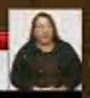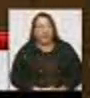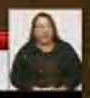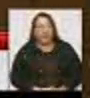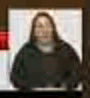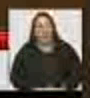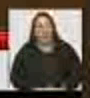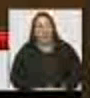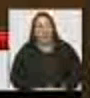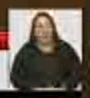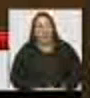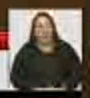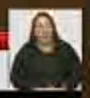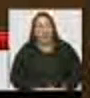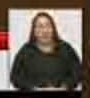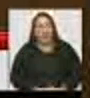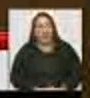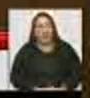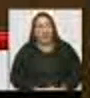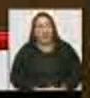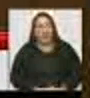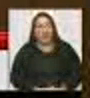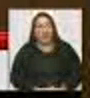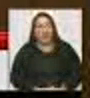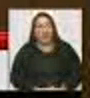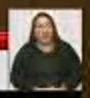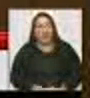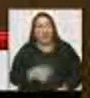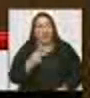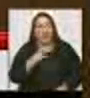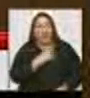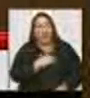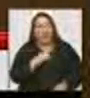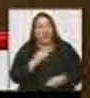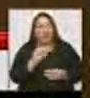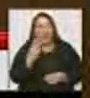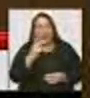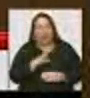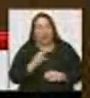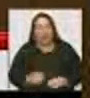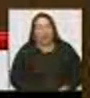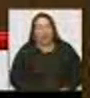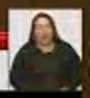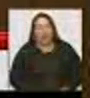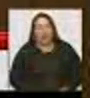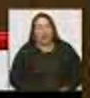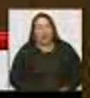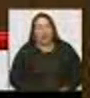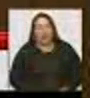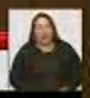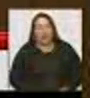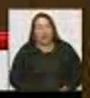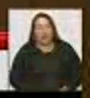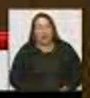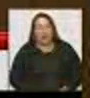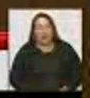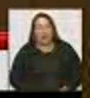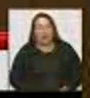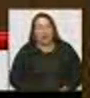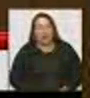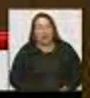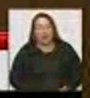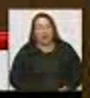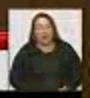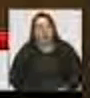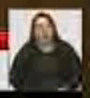en Miraflores, evidentemente no se da cuenta. Y el ministro de Economía tampoco se da cuenta. Entonces, están subiendo los aranceles,